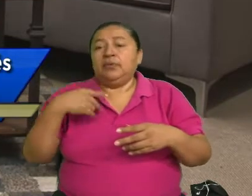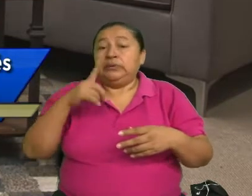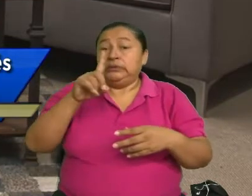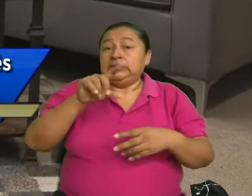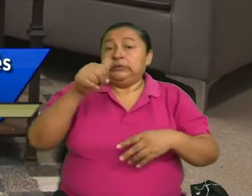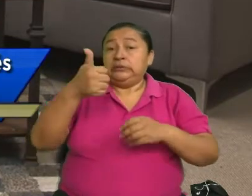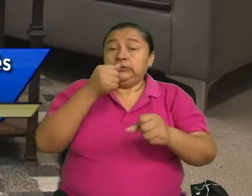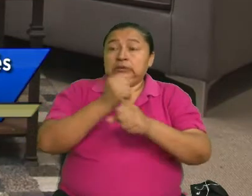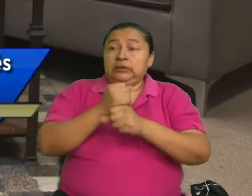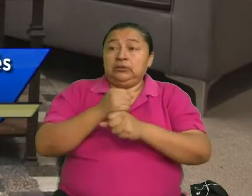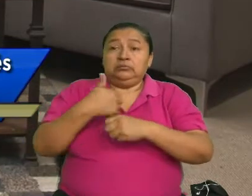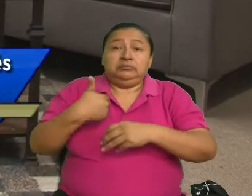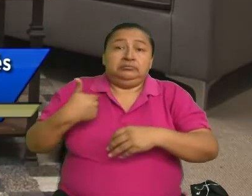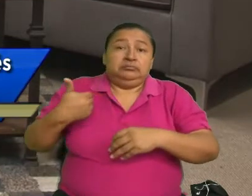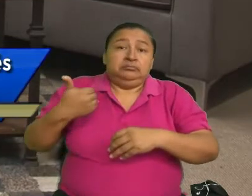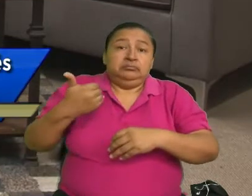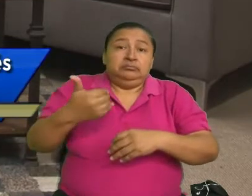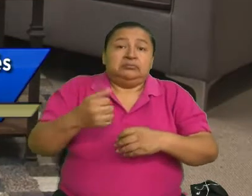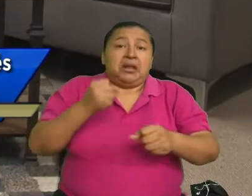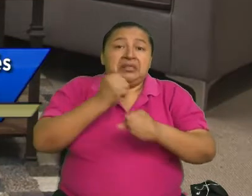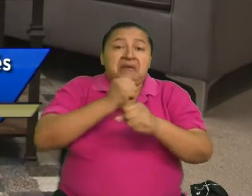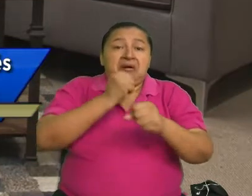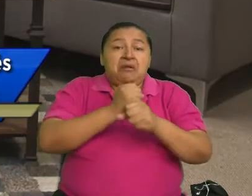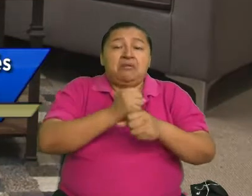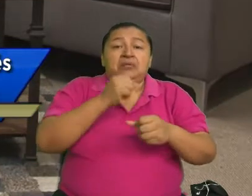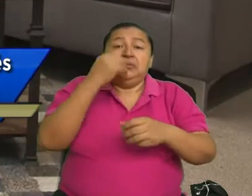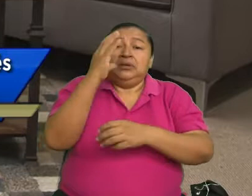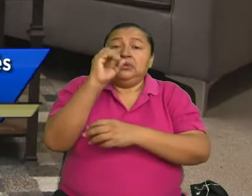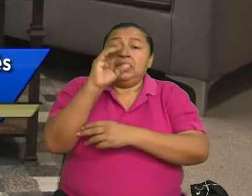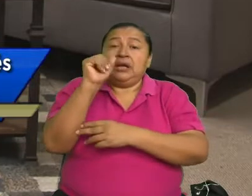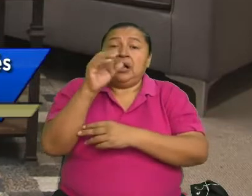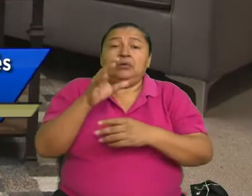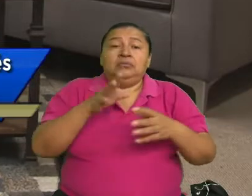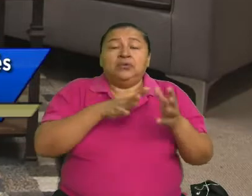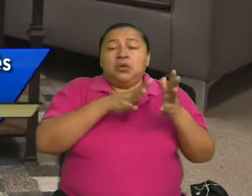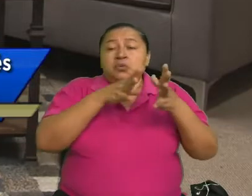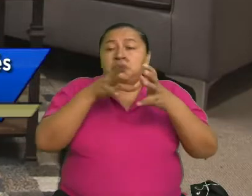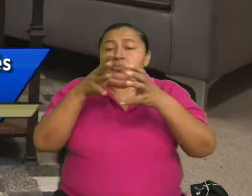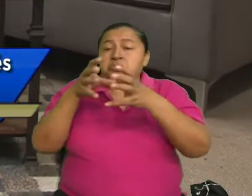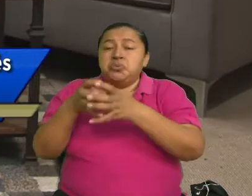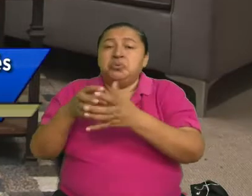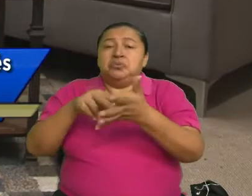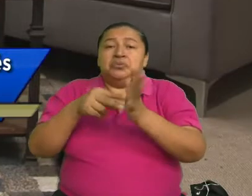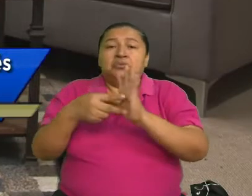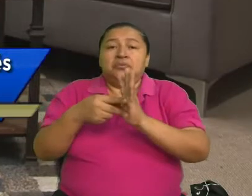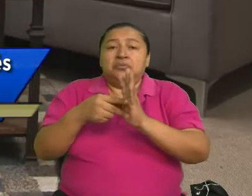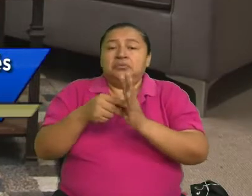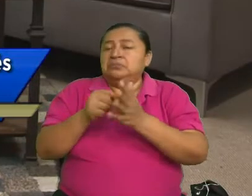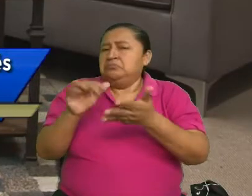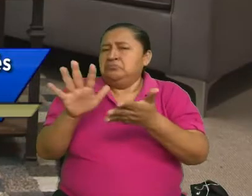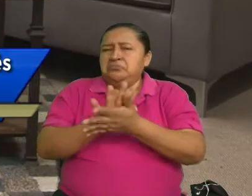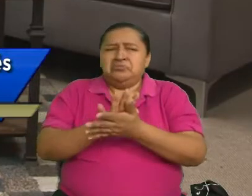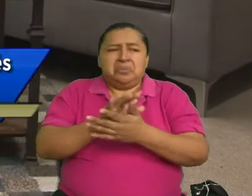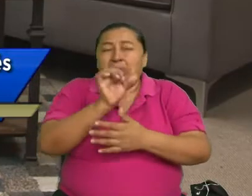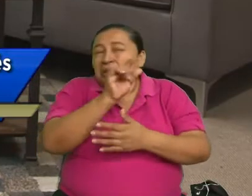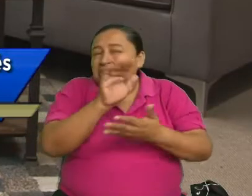años prácticamente la producción de cacao quedó reducida a una mera simbología.